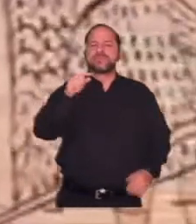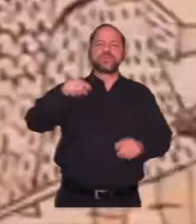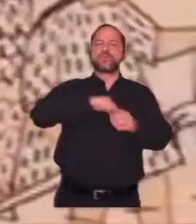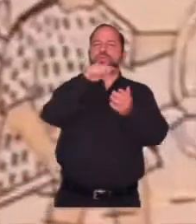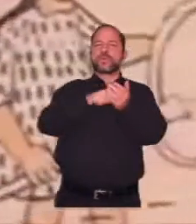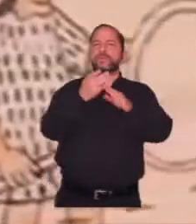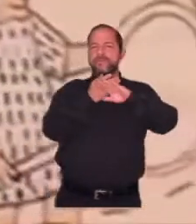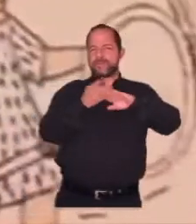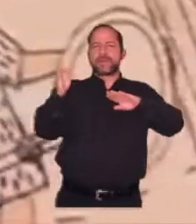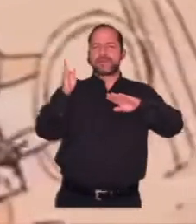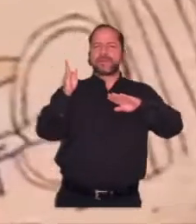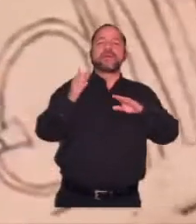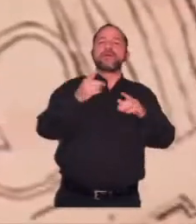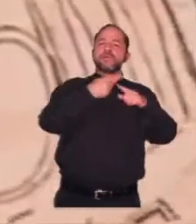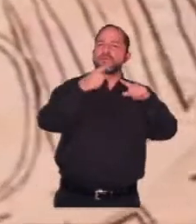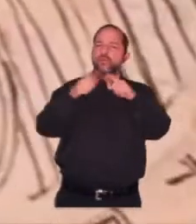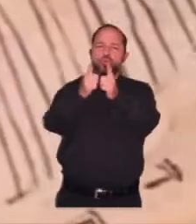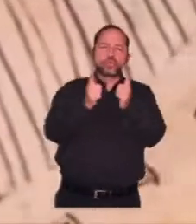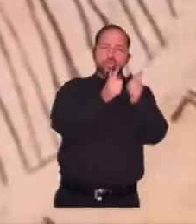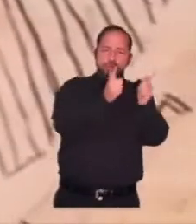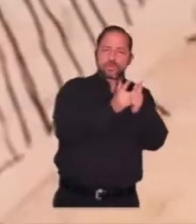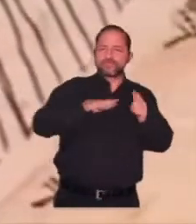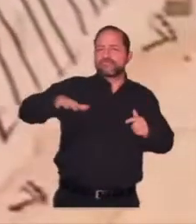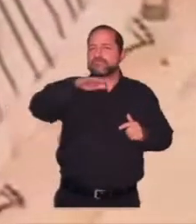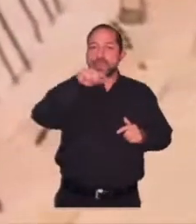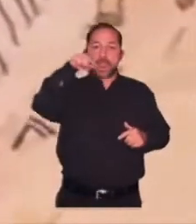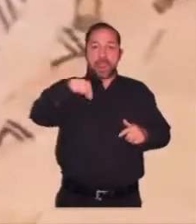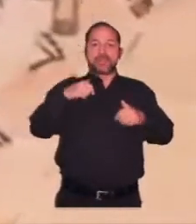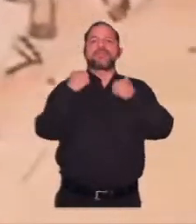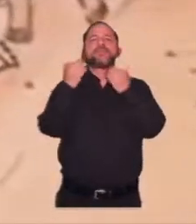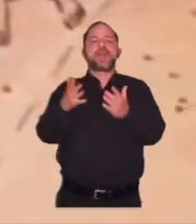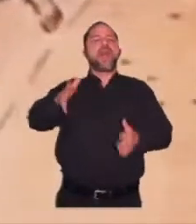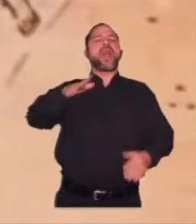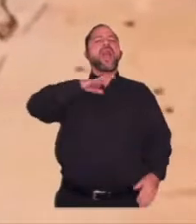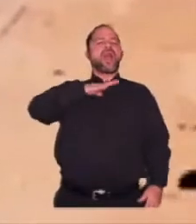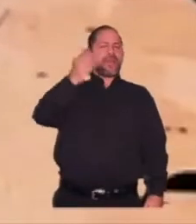petición de la deidad cambiaron su nombre por el de mexicas